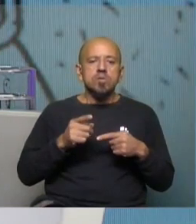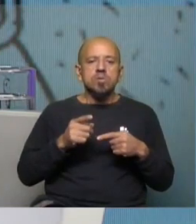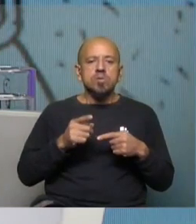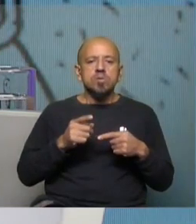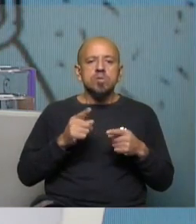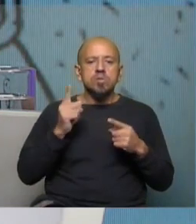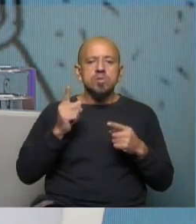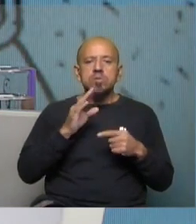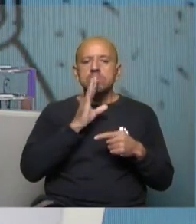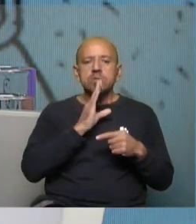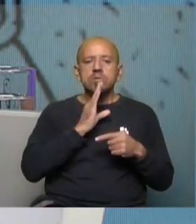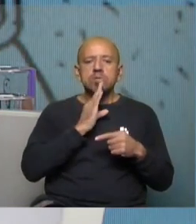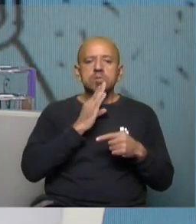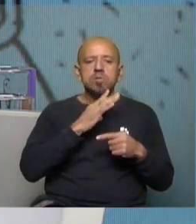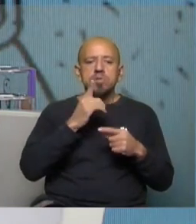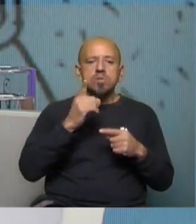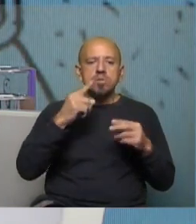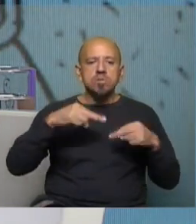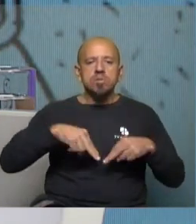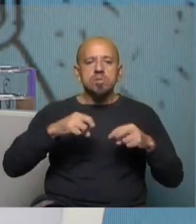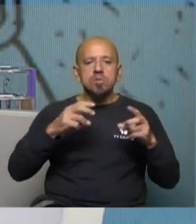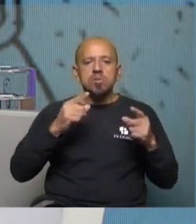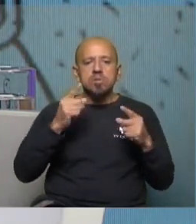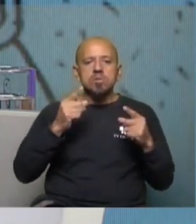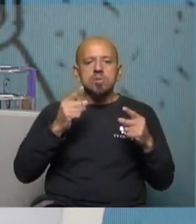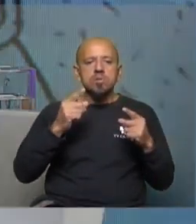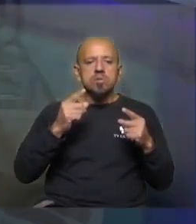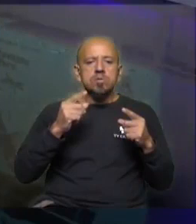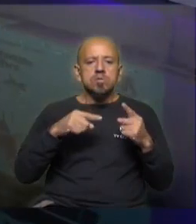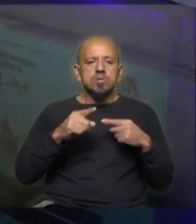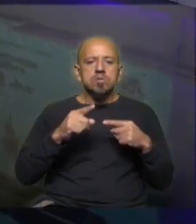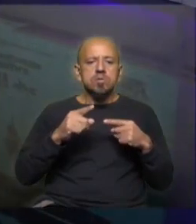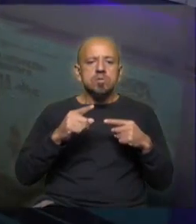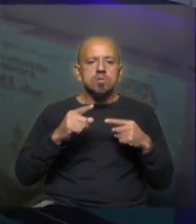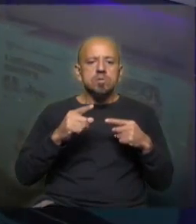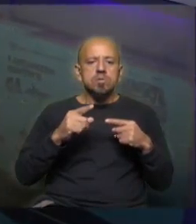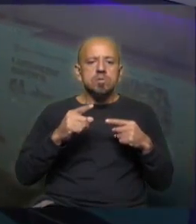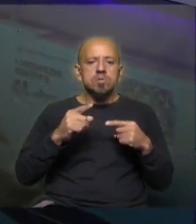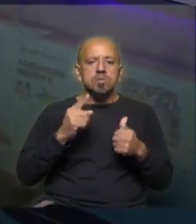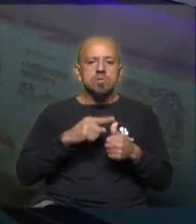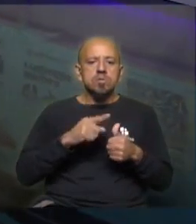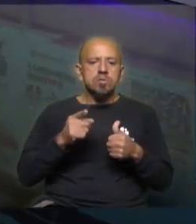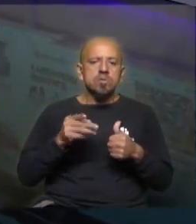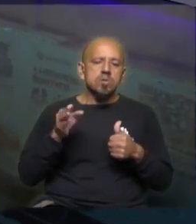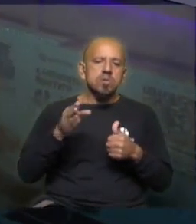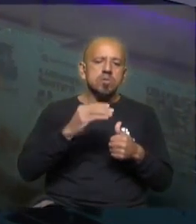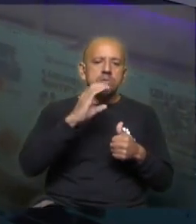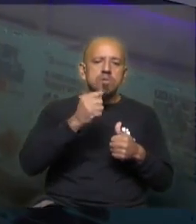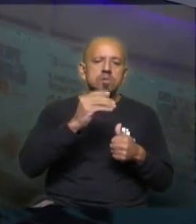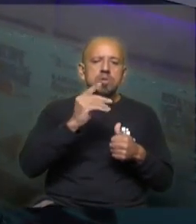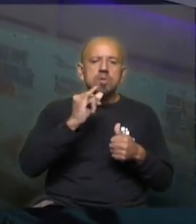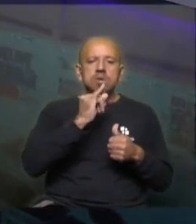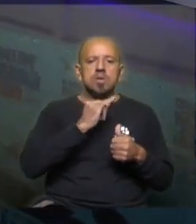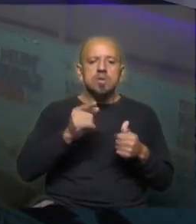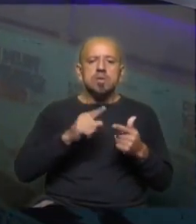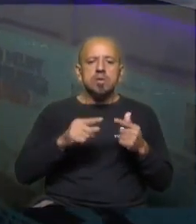allá en California tienen medios para investigar y y invertía en eso Entonces el loco había ido acá y sacar a casa todo y